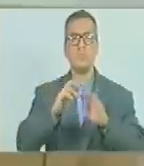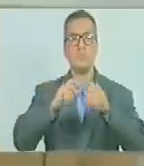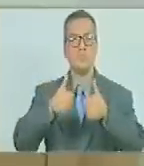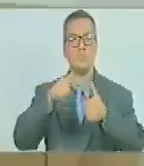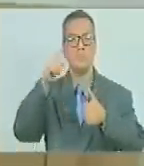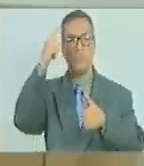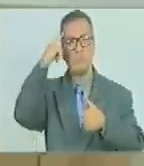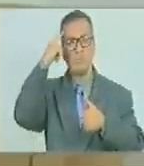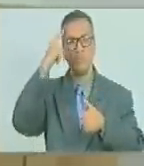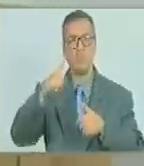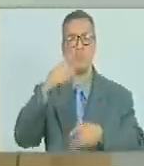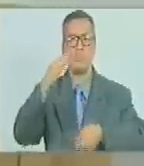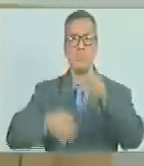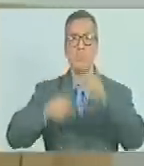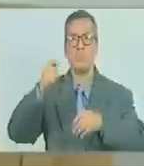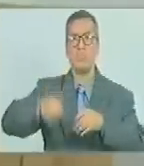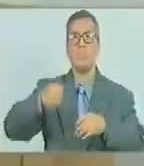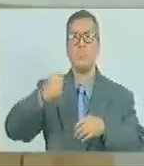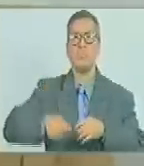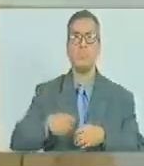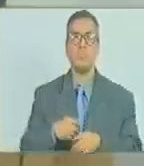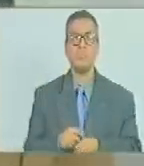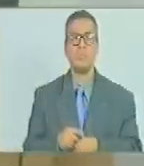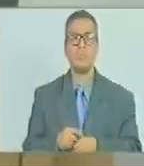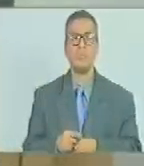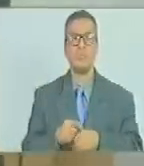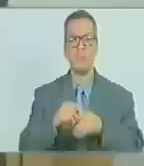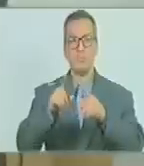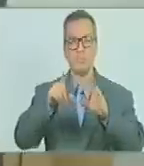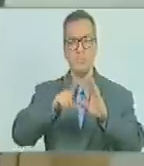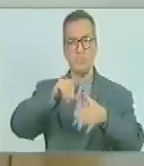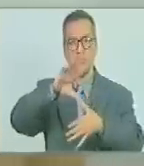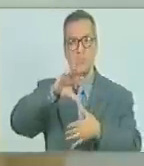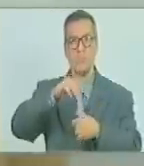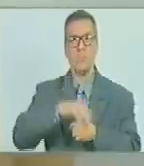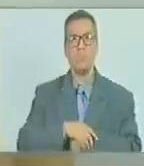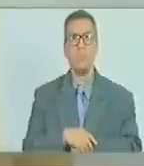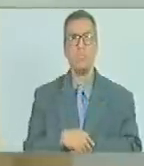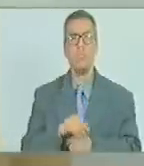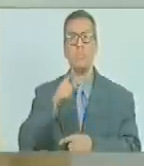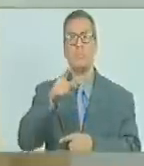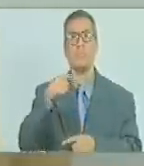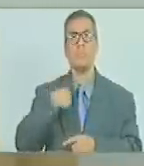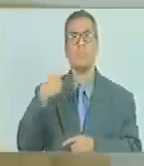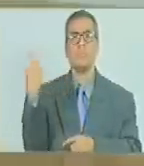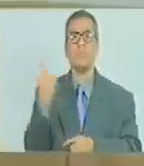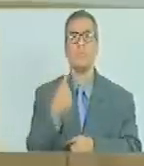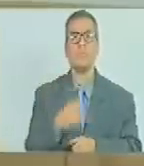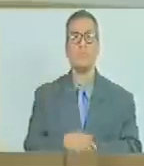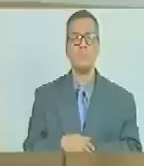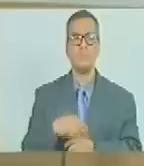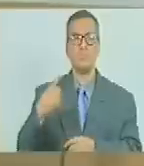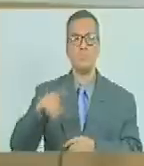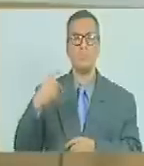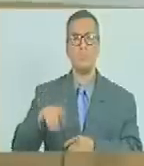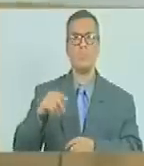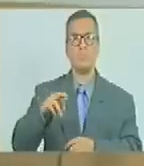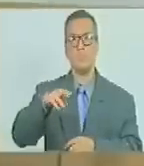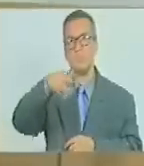principio jurídico latino que proviene del derecho